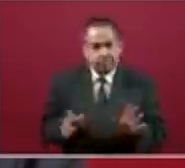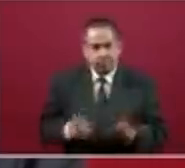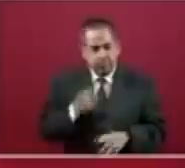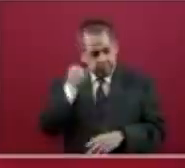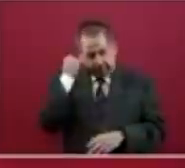postura